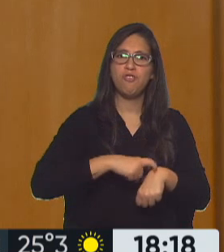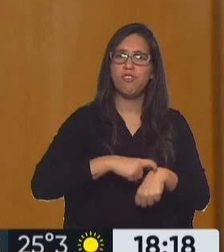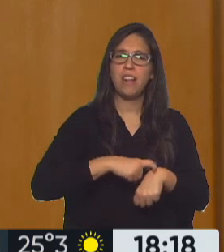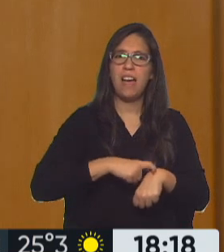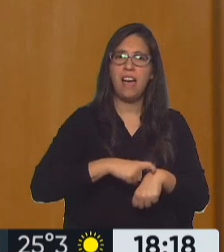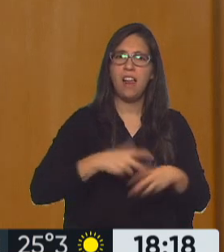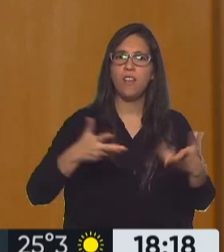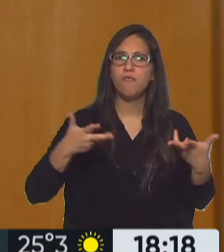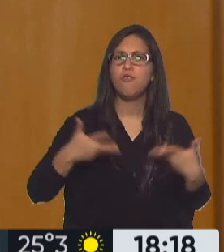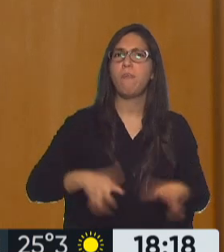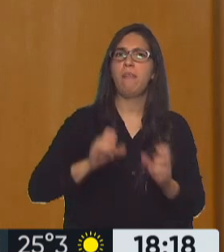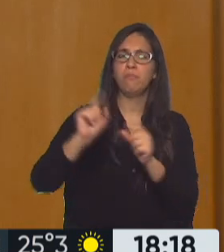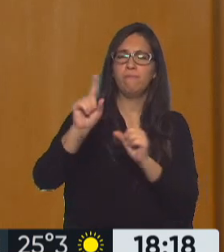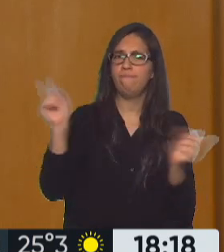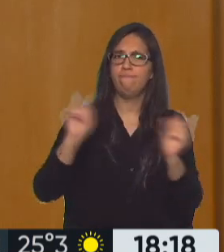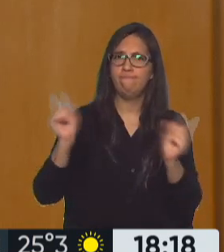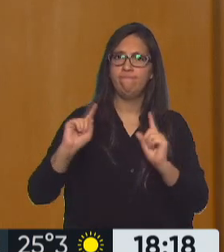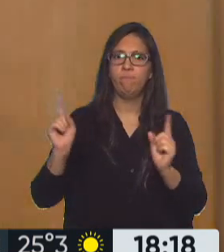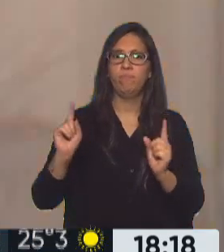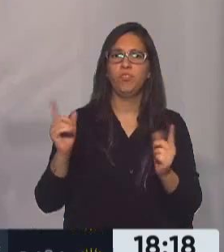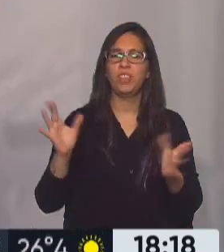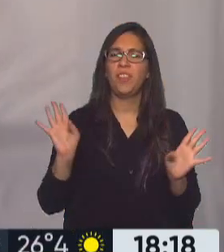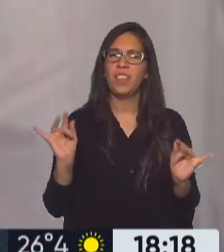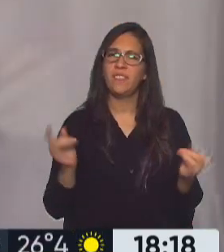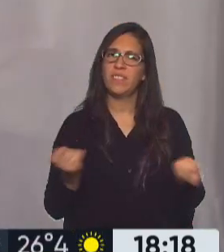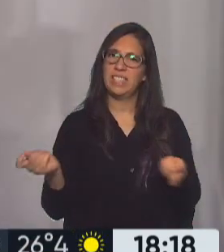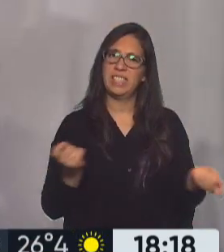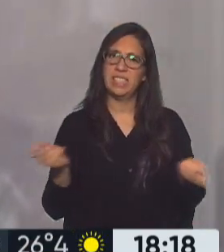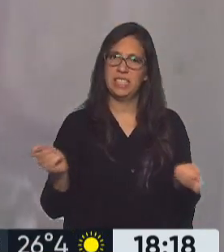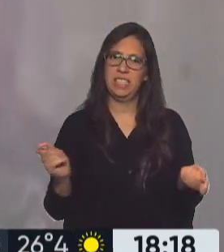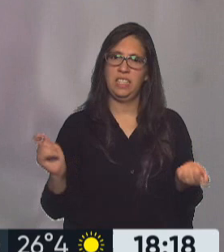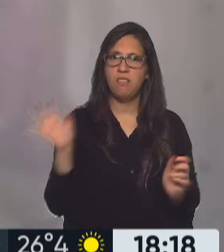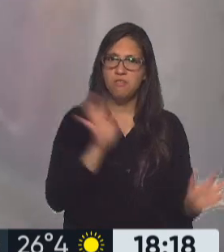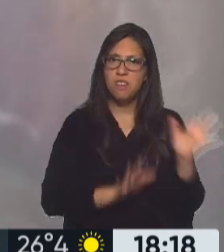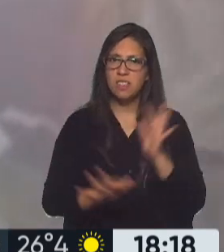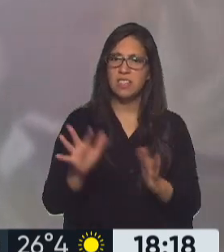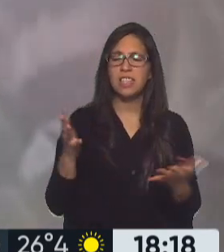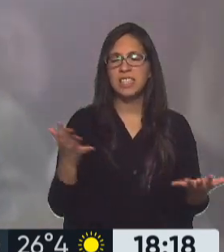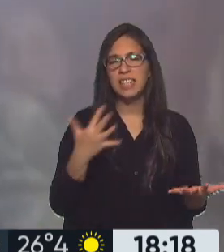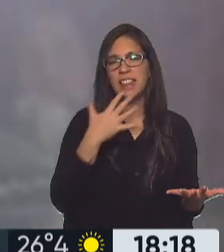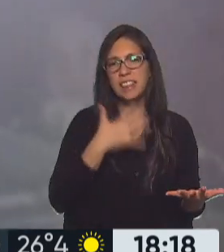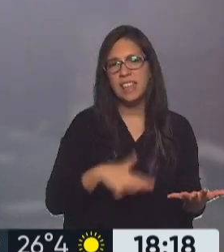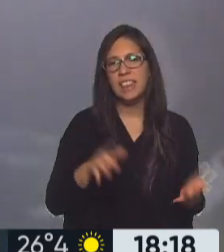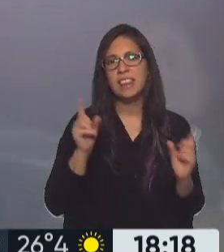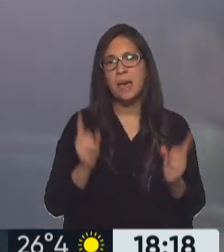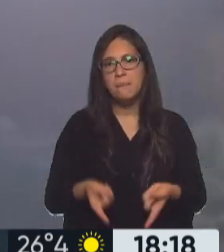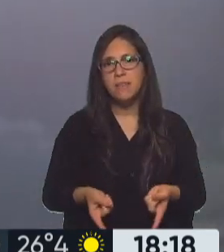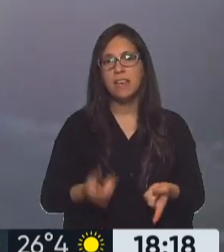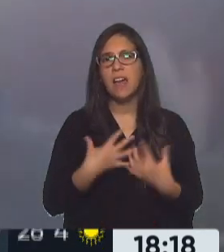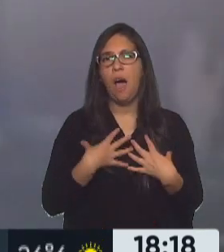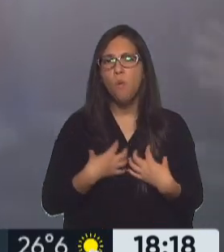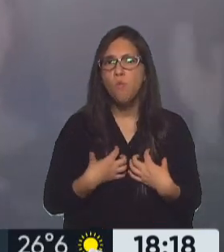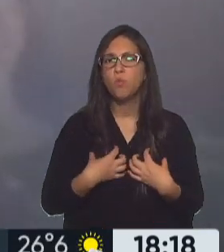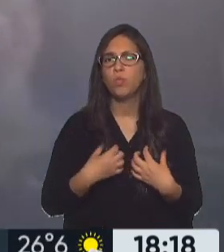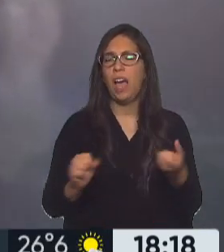situación de normalidad, todo lo contrario. Entonces, es difícil y por supuesto es entendible la angustia y